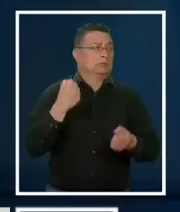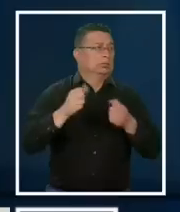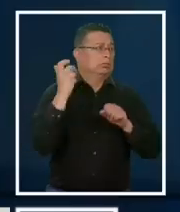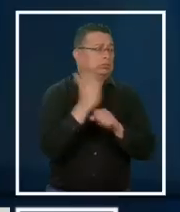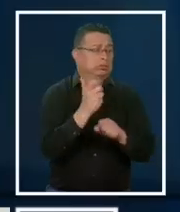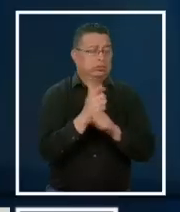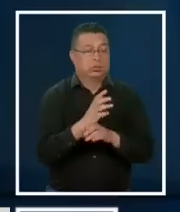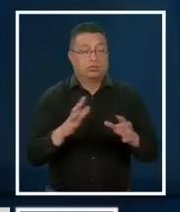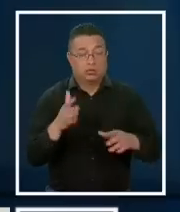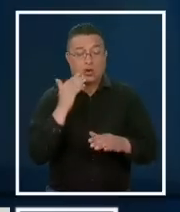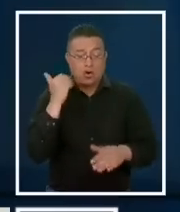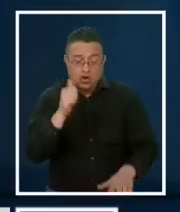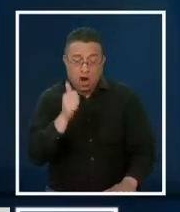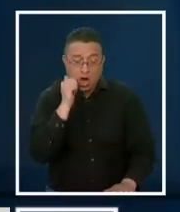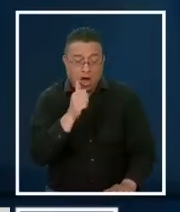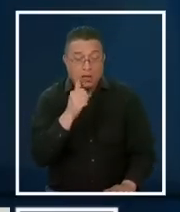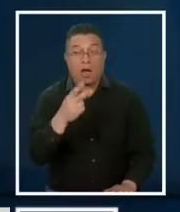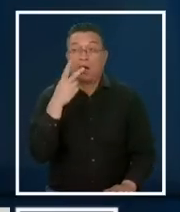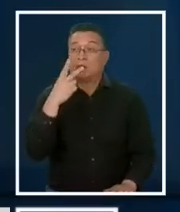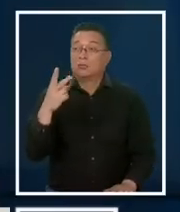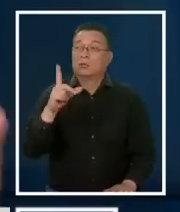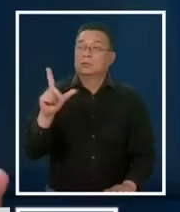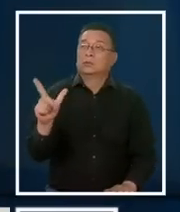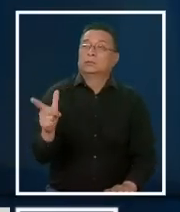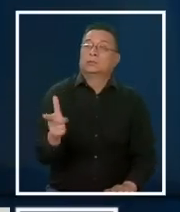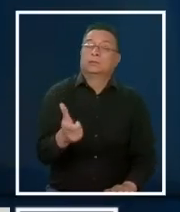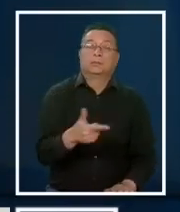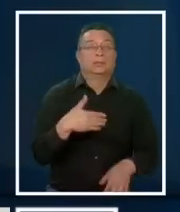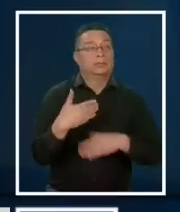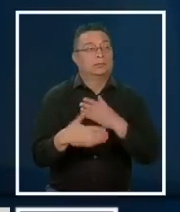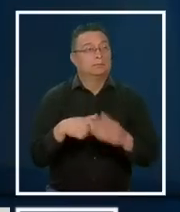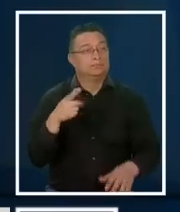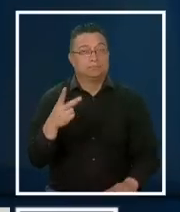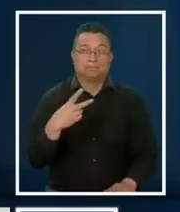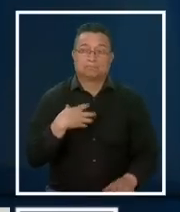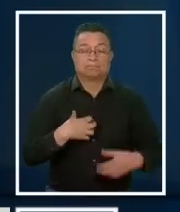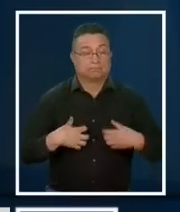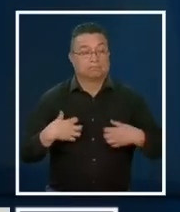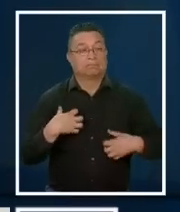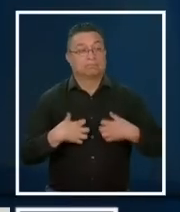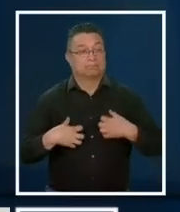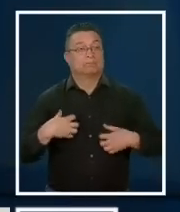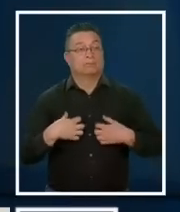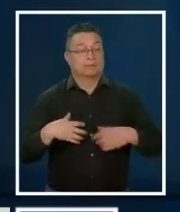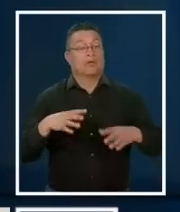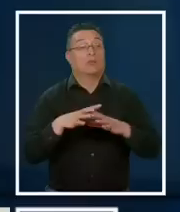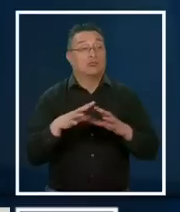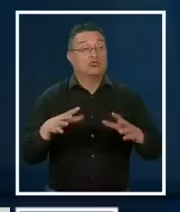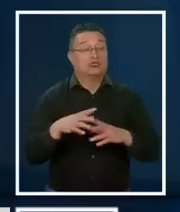delincuencia también en el ámbito de la vida cotidiana y ve que se demoran los procesos que hay algunos